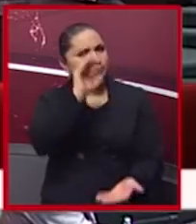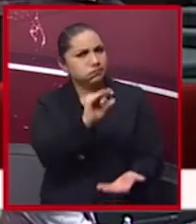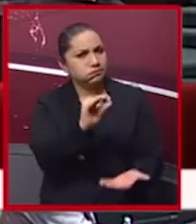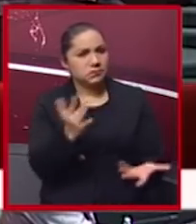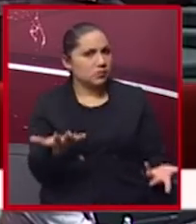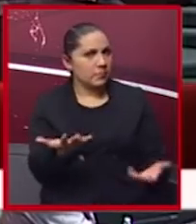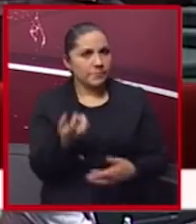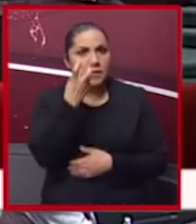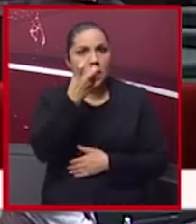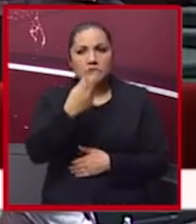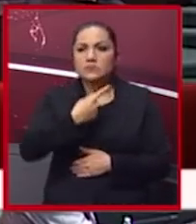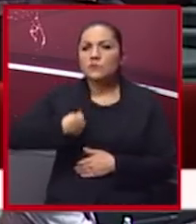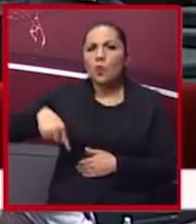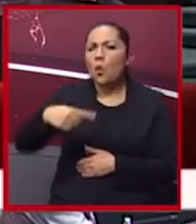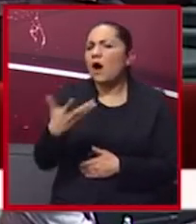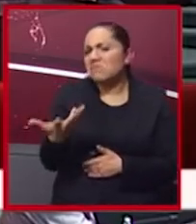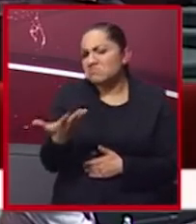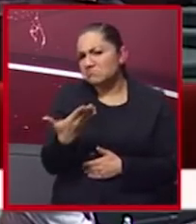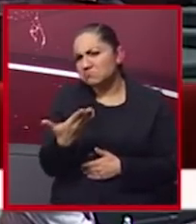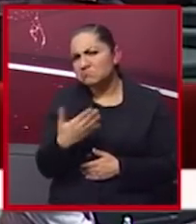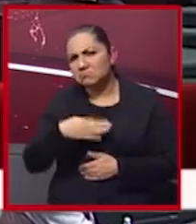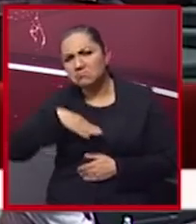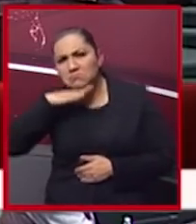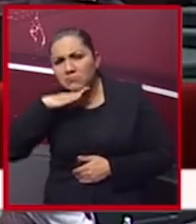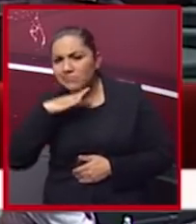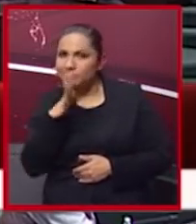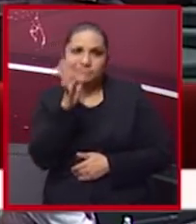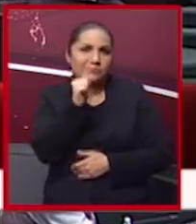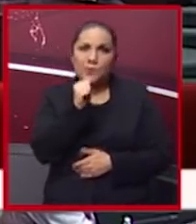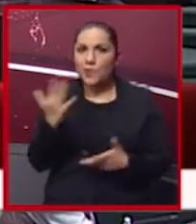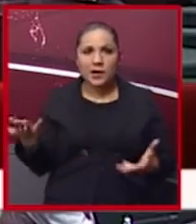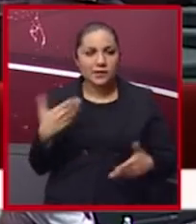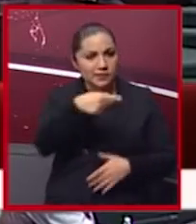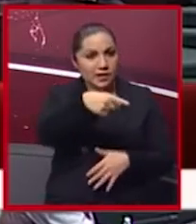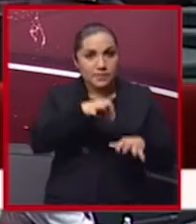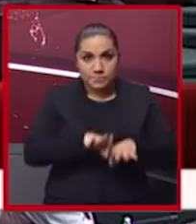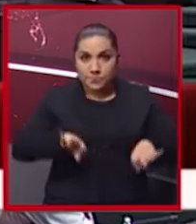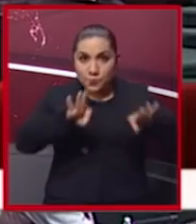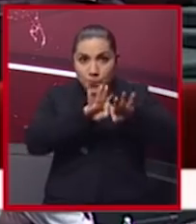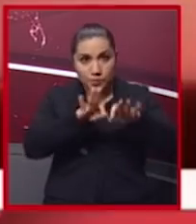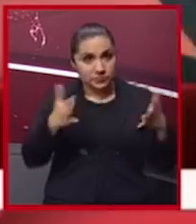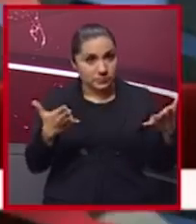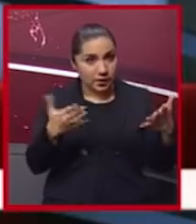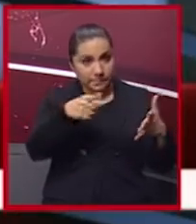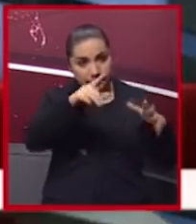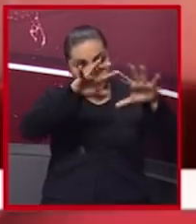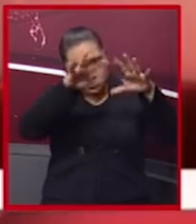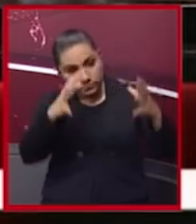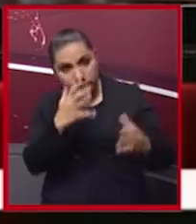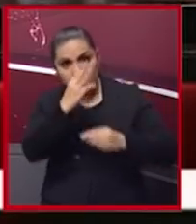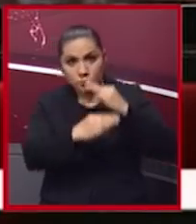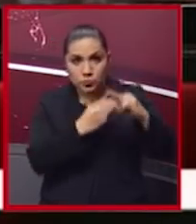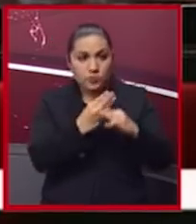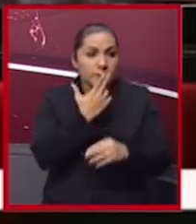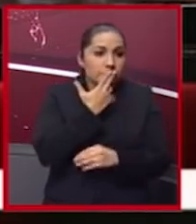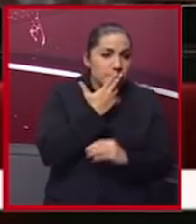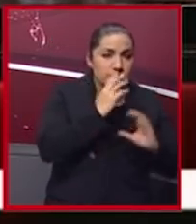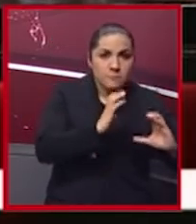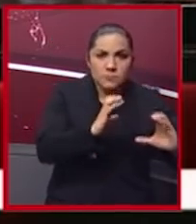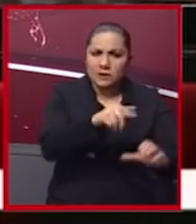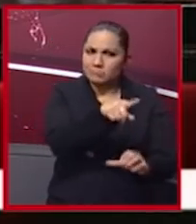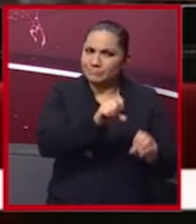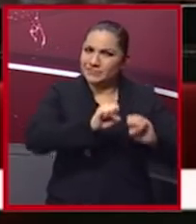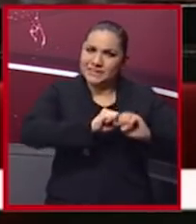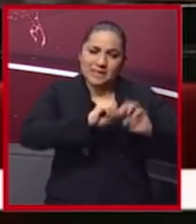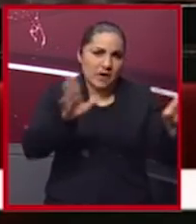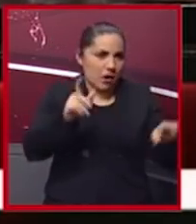podemos pasar por alto, pues el cuidado y la conservación del medio ambiente es de la mayor relevancia. Nos parece